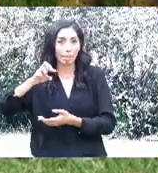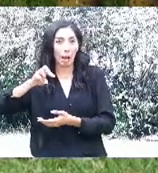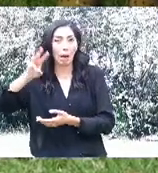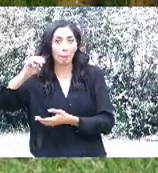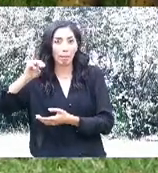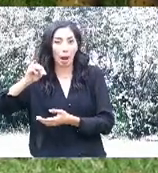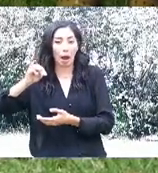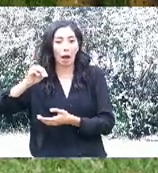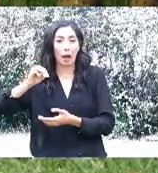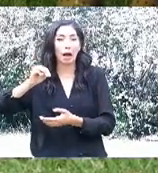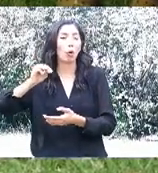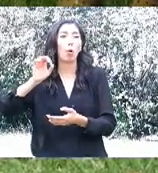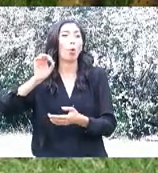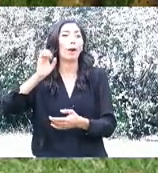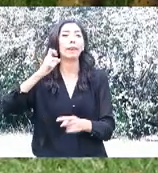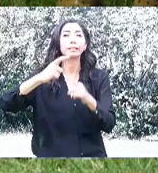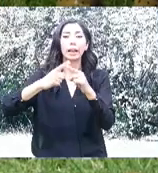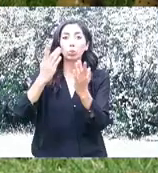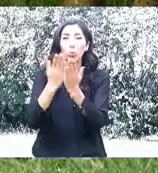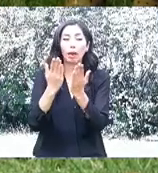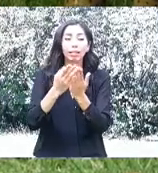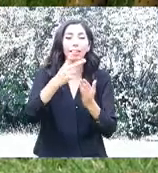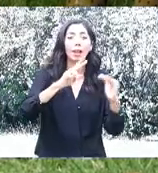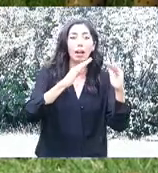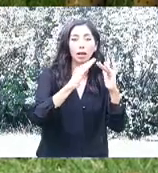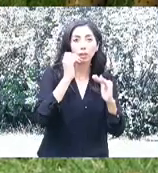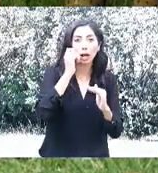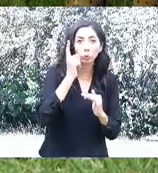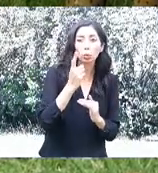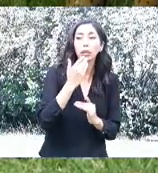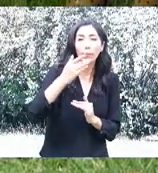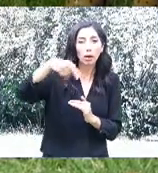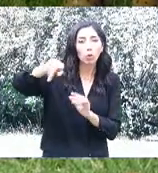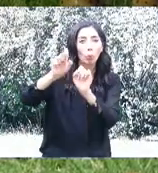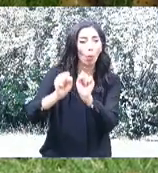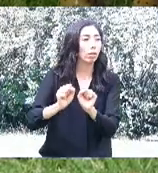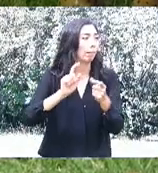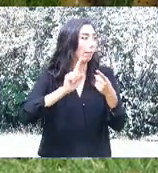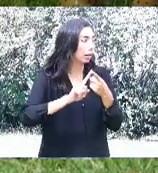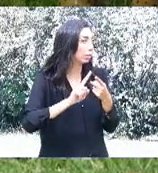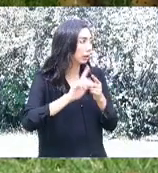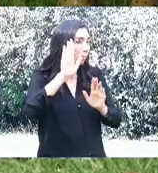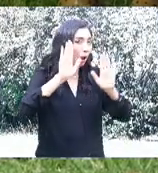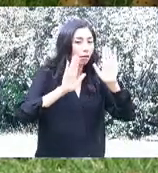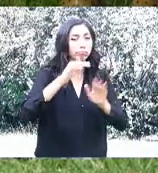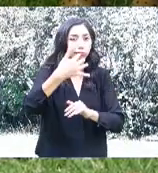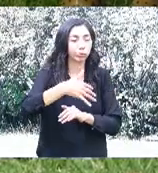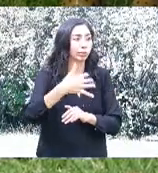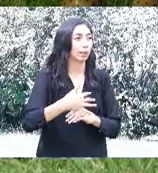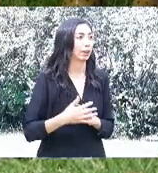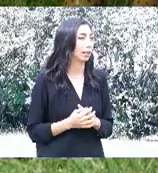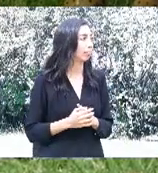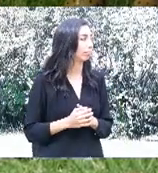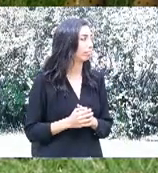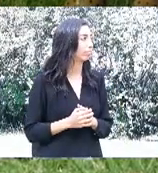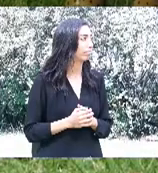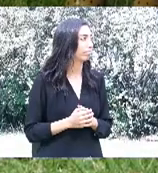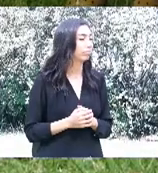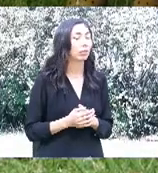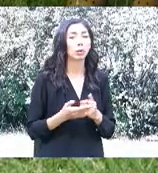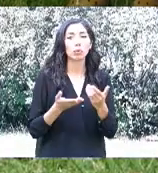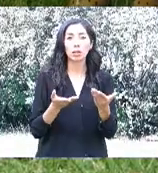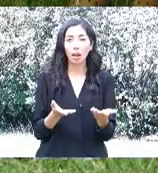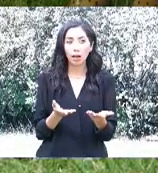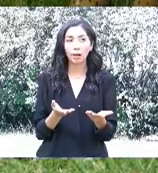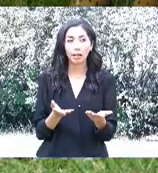azul exalumnos de la casa azul con que están haciendo creo que eso es eh super irrelevante digamos no eh Por lo tanto ahí